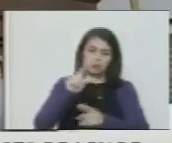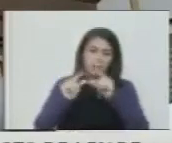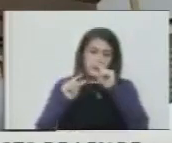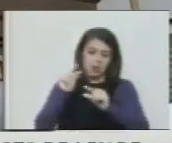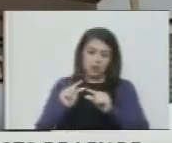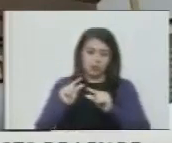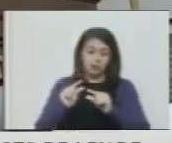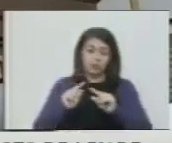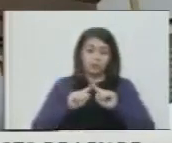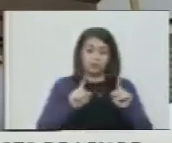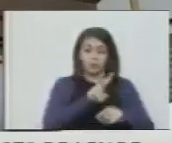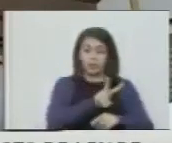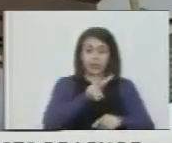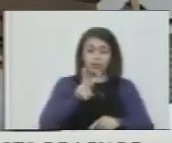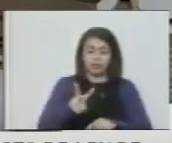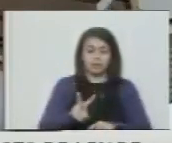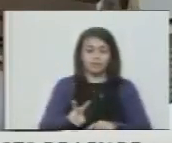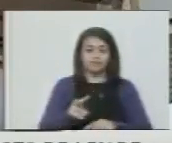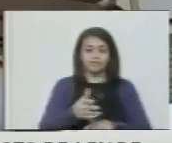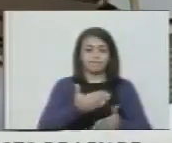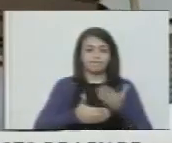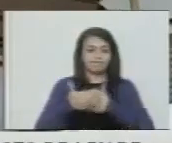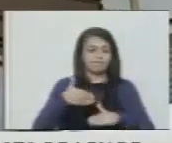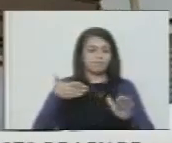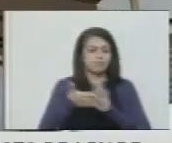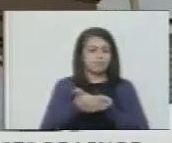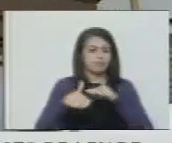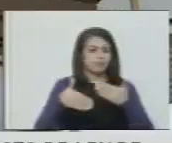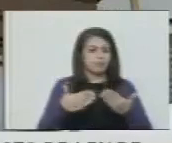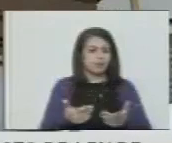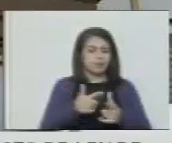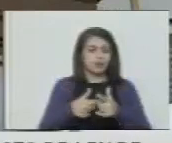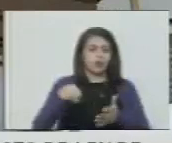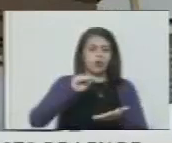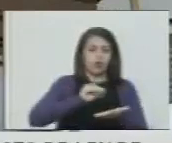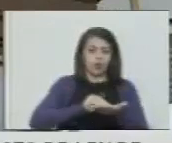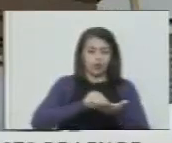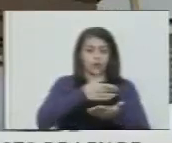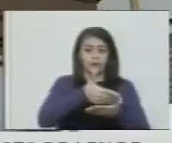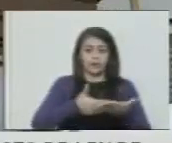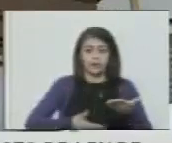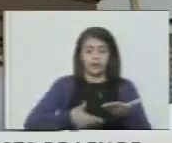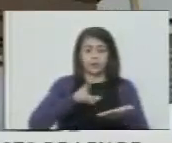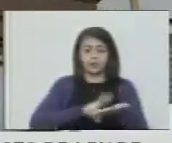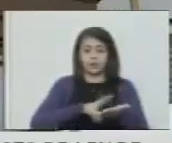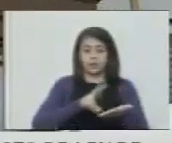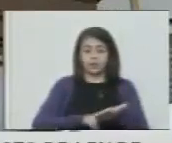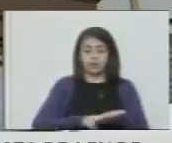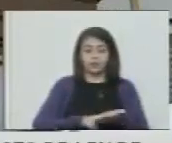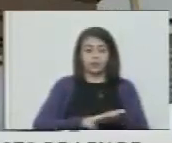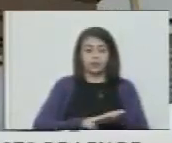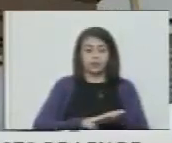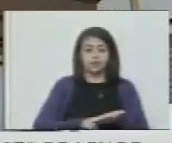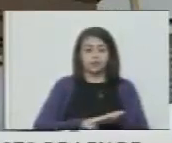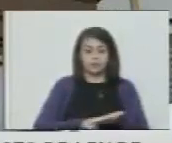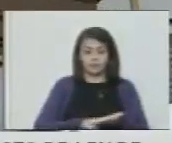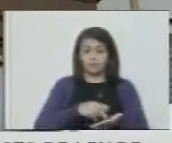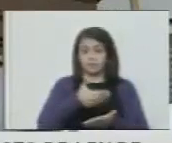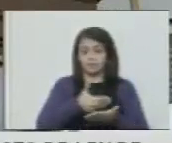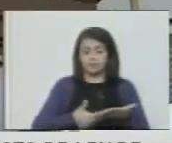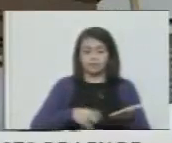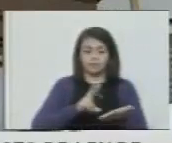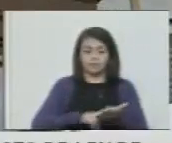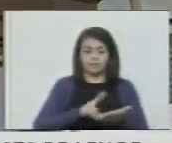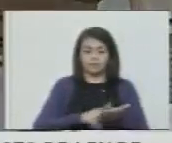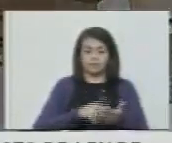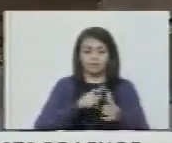de todos. 22. Retrocesión. Es el reaseguro que hace un reasegurador